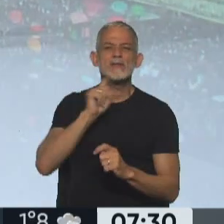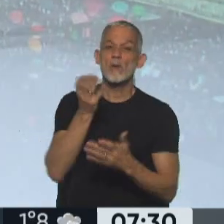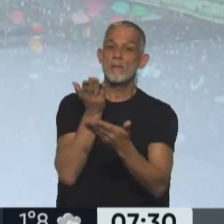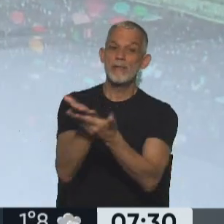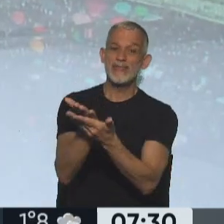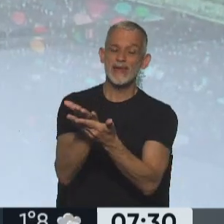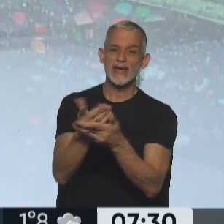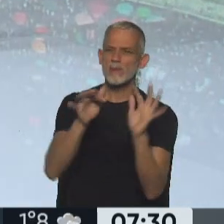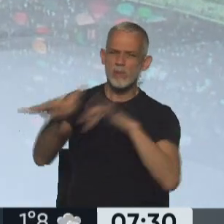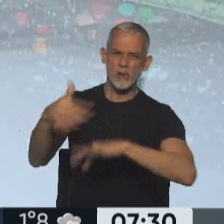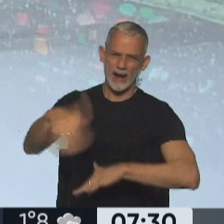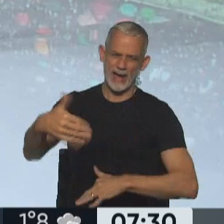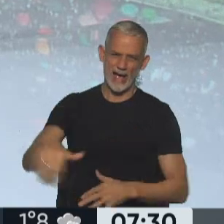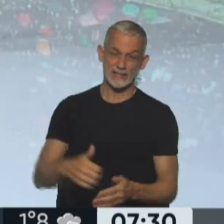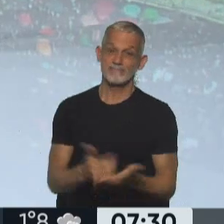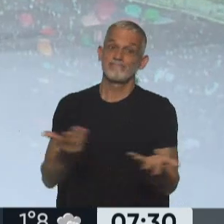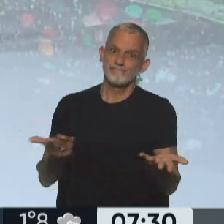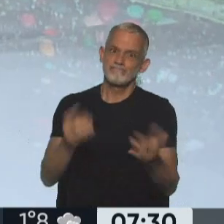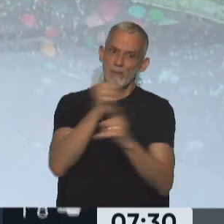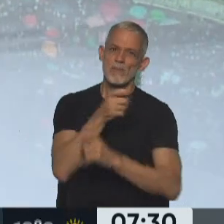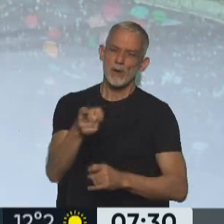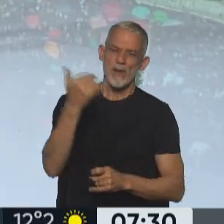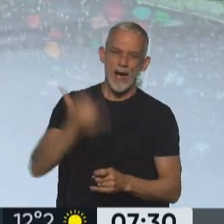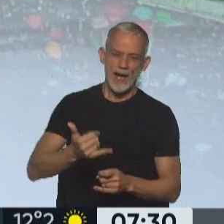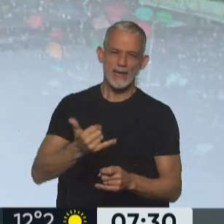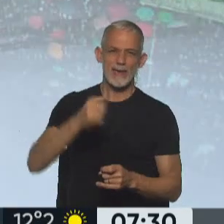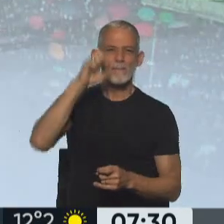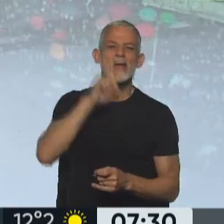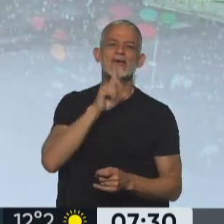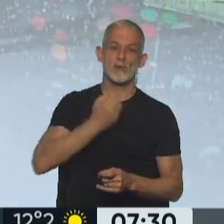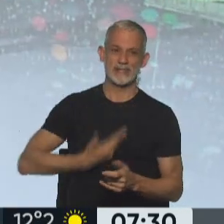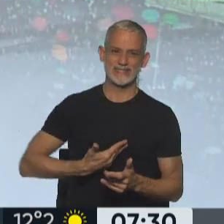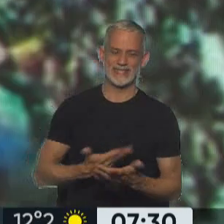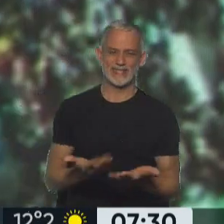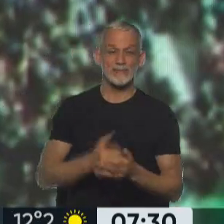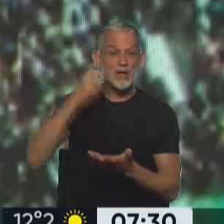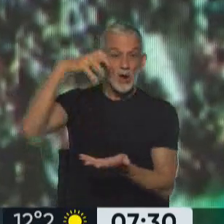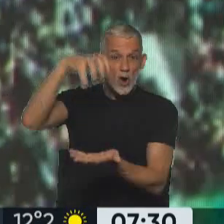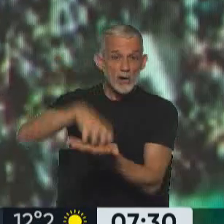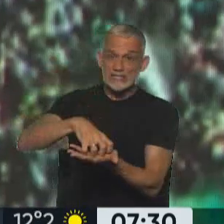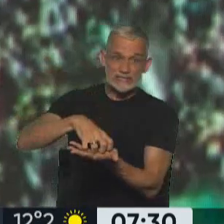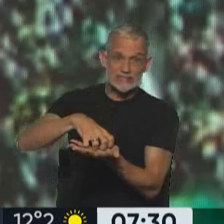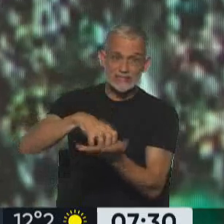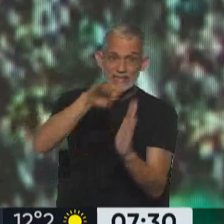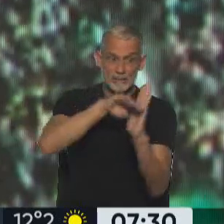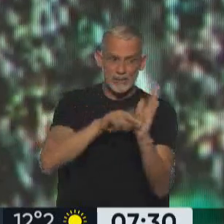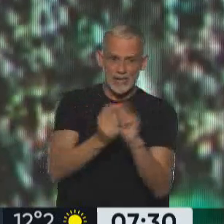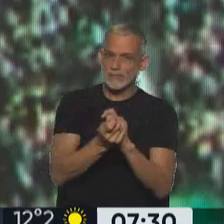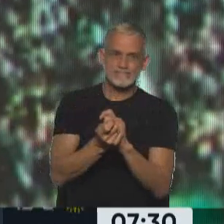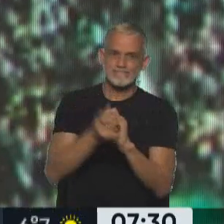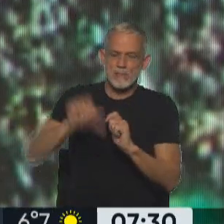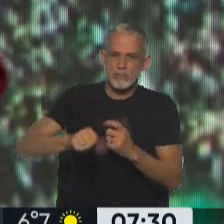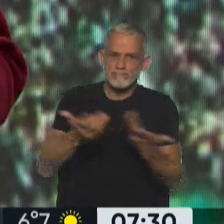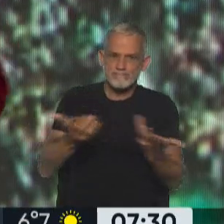salga a defender? Claro, ese es el problema fundamental que está teniendo Petro hoy, que en el Congreso no puede implementar las reformas